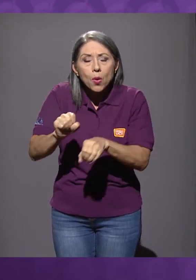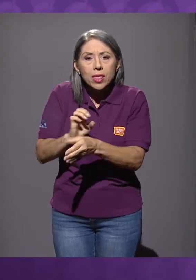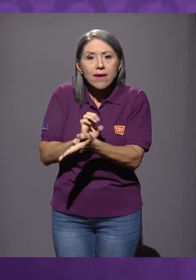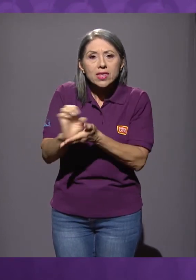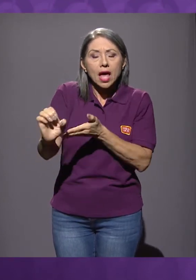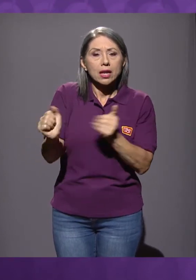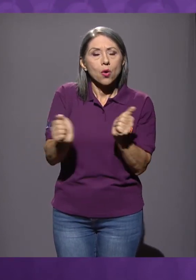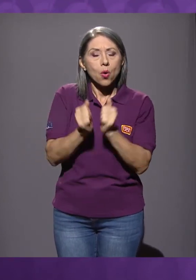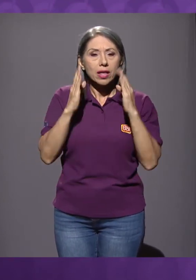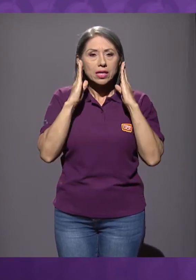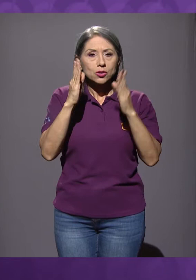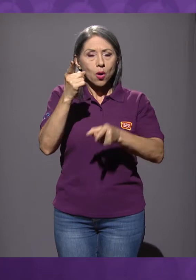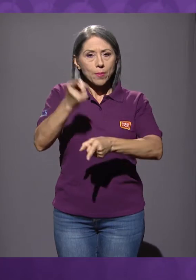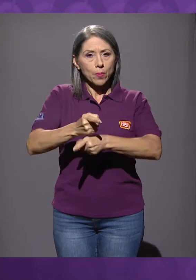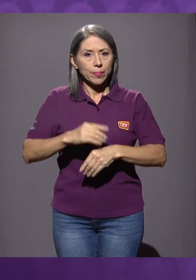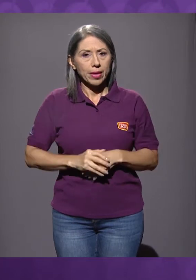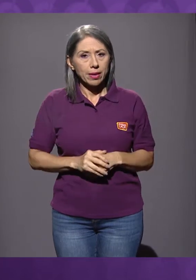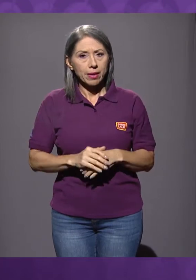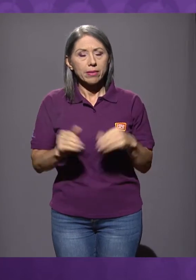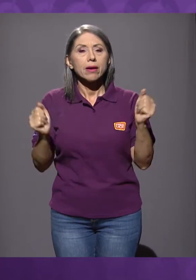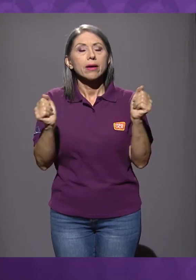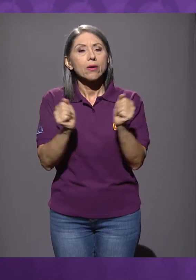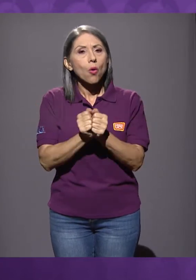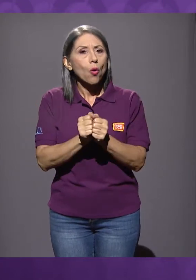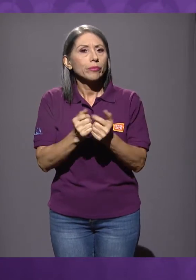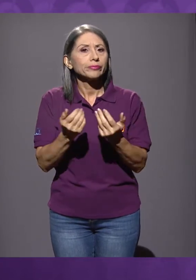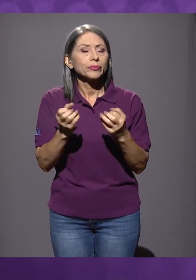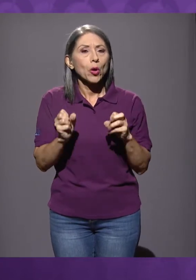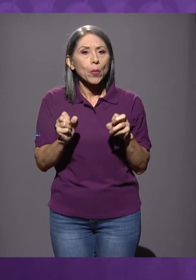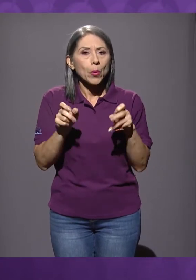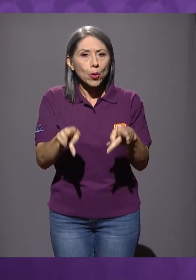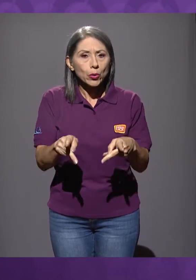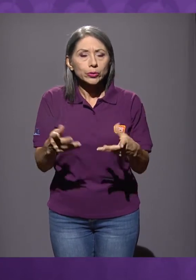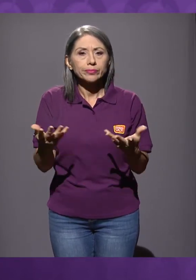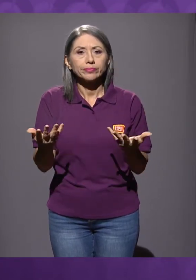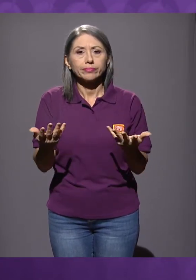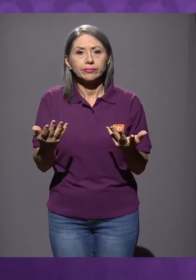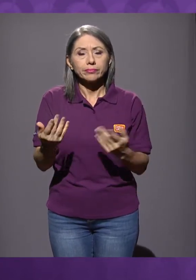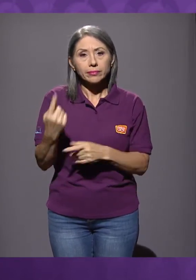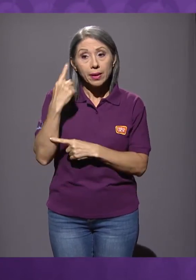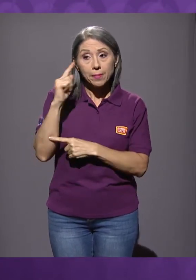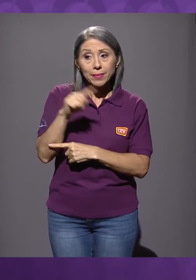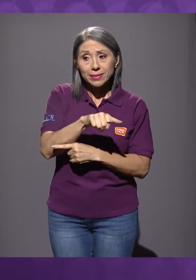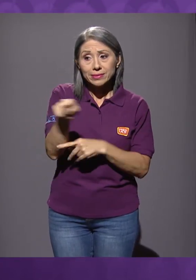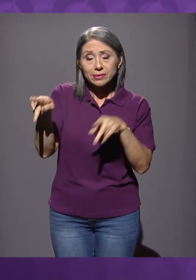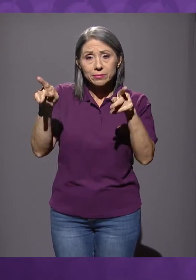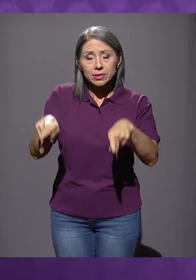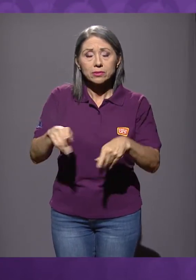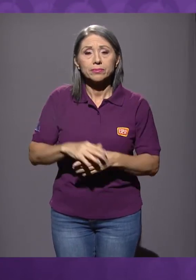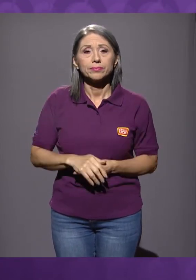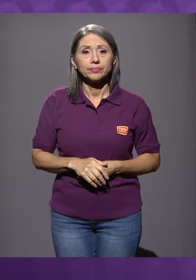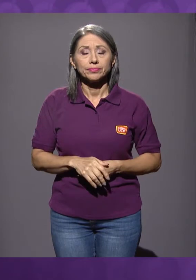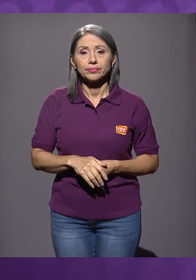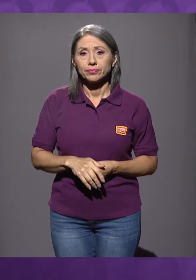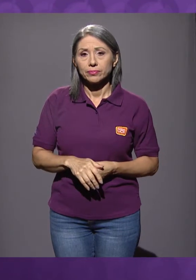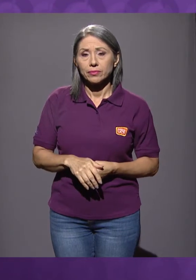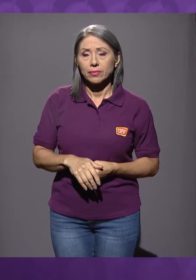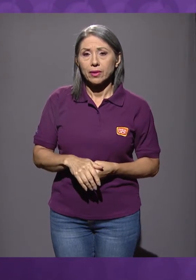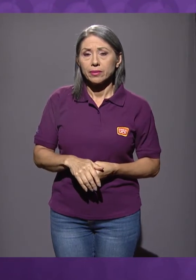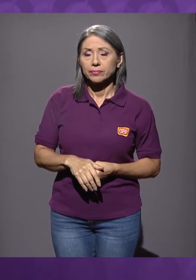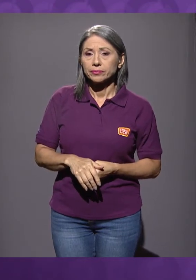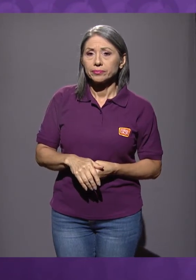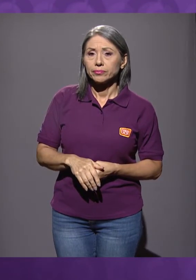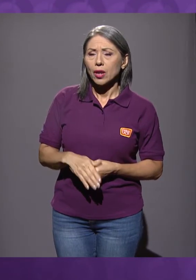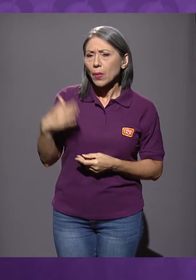una atención apropiada, con espacios, ¿verdad?, también para estas personas. ¿Por qué